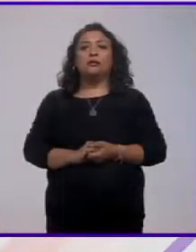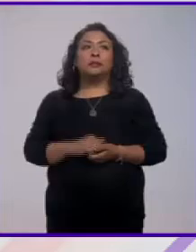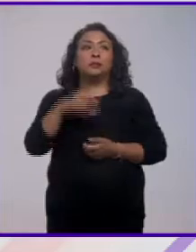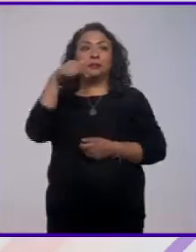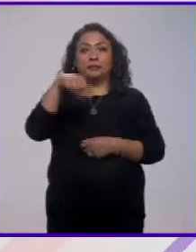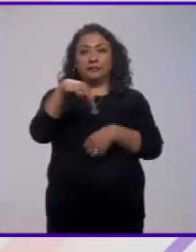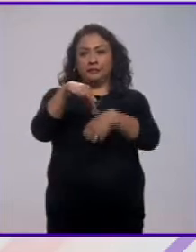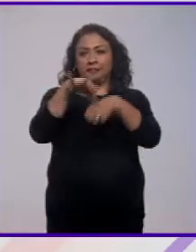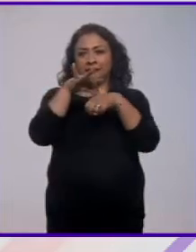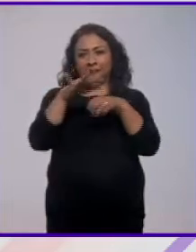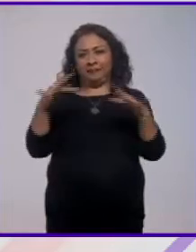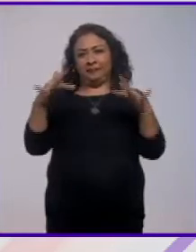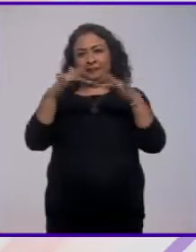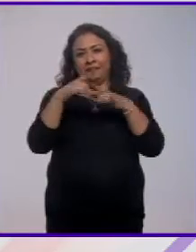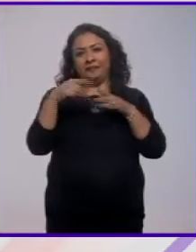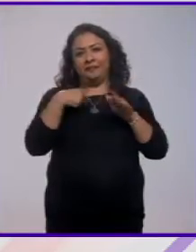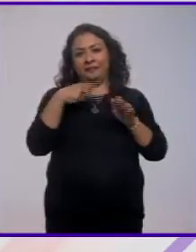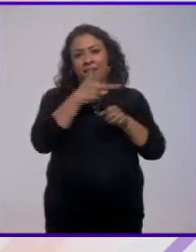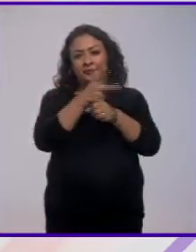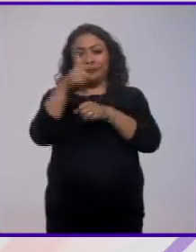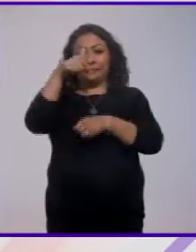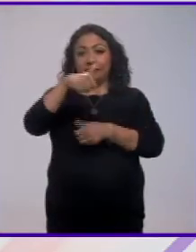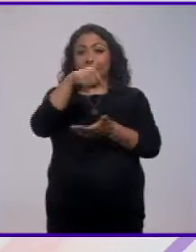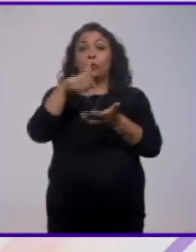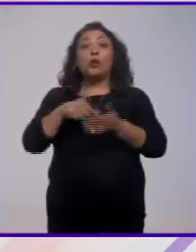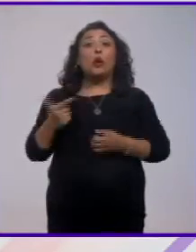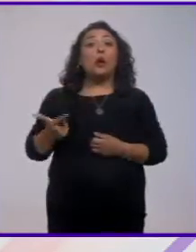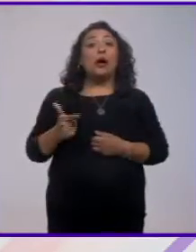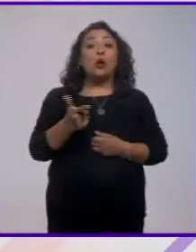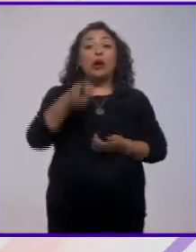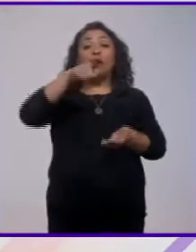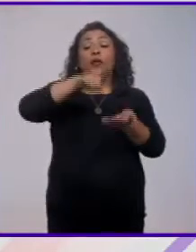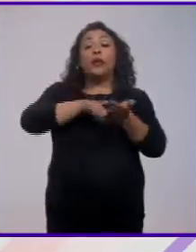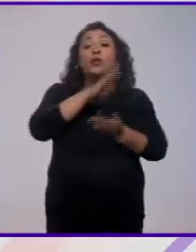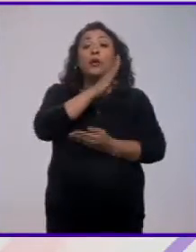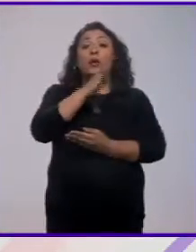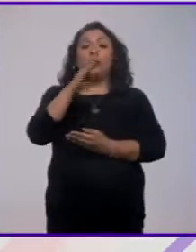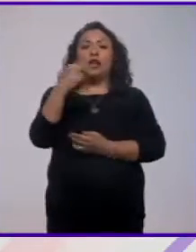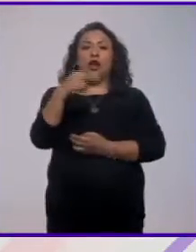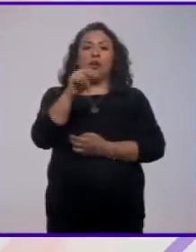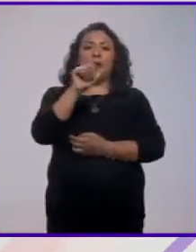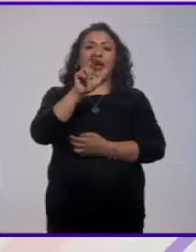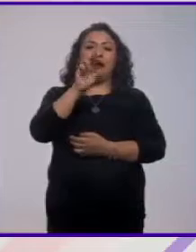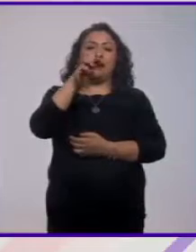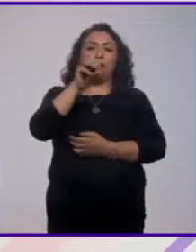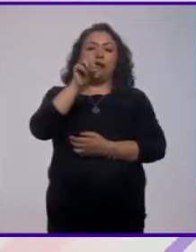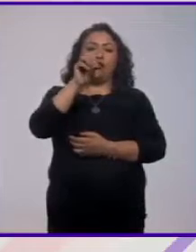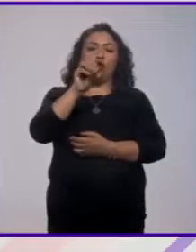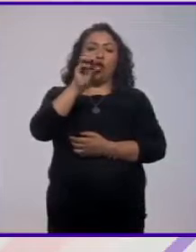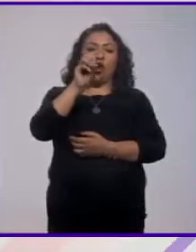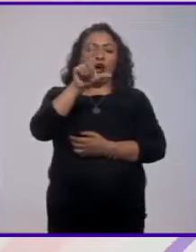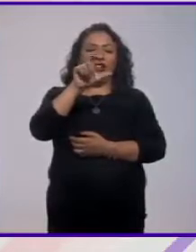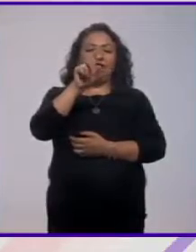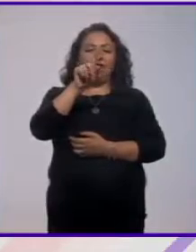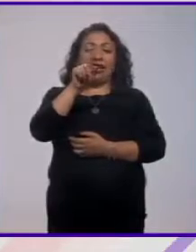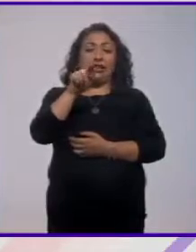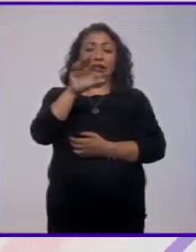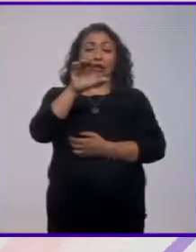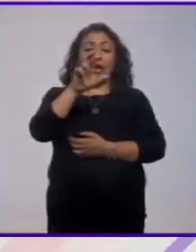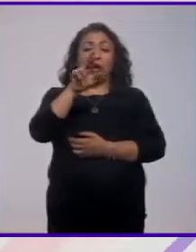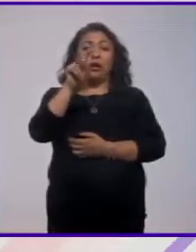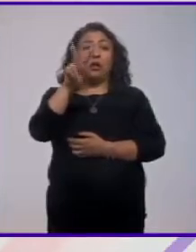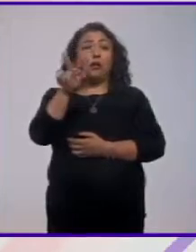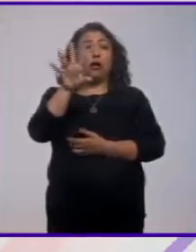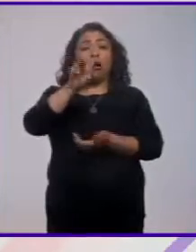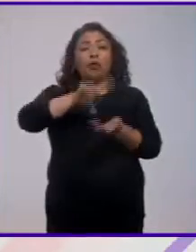Estamos en vivo transmitiendo para todos ustedes desde Guanajuato, en el interior de la Biblioteca Armando Olivares Carrillo, que tiene unas